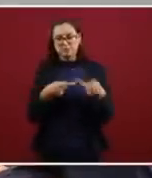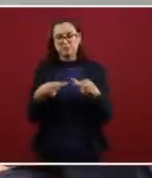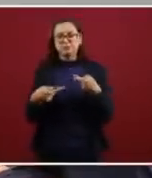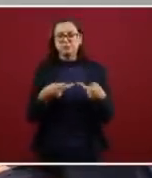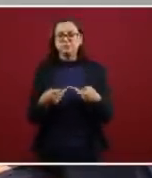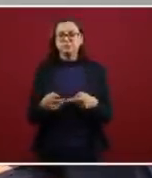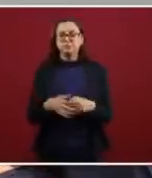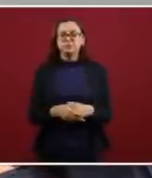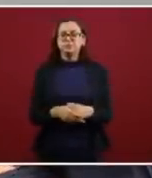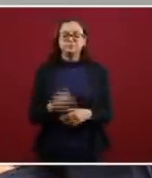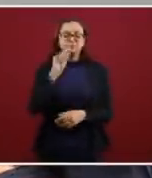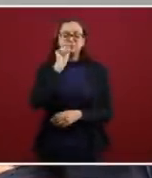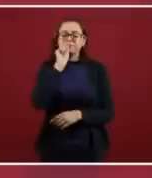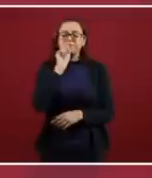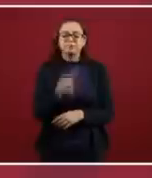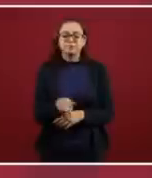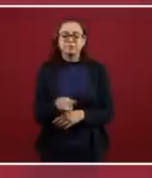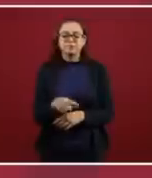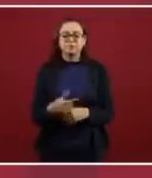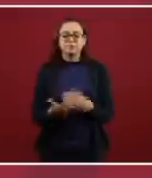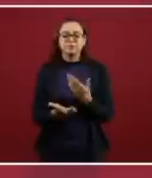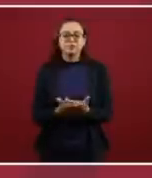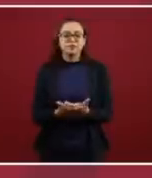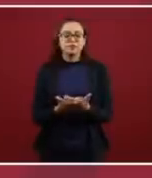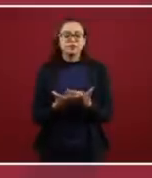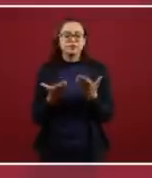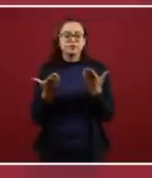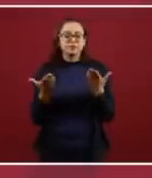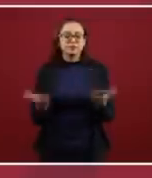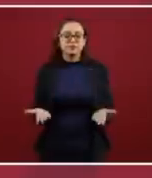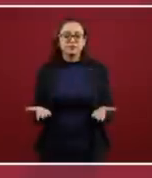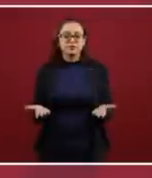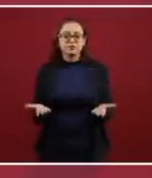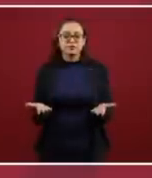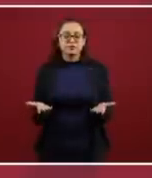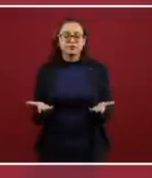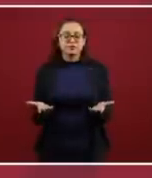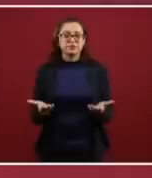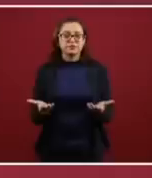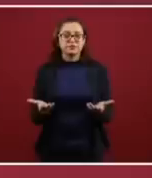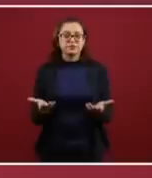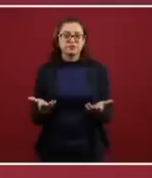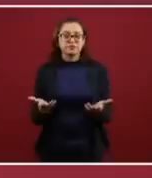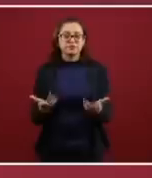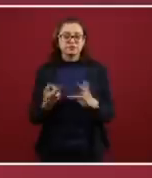Y vuelvo a lo mismo. Ahora, lo que se está haciendo,